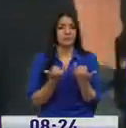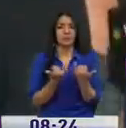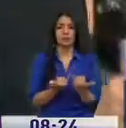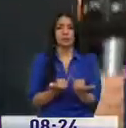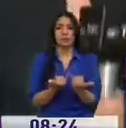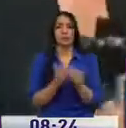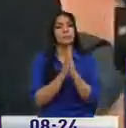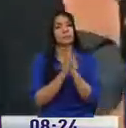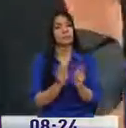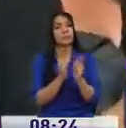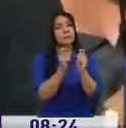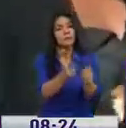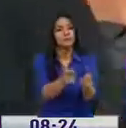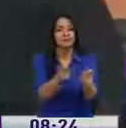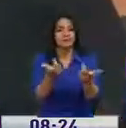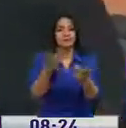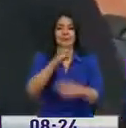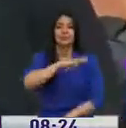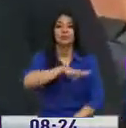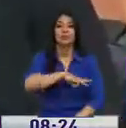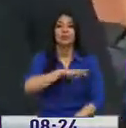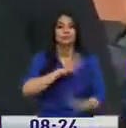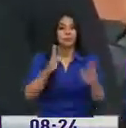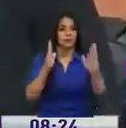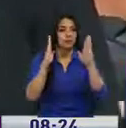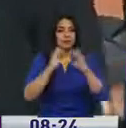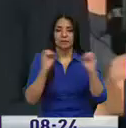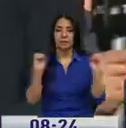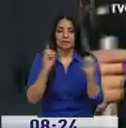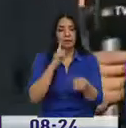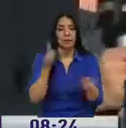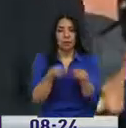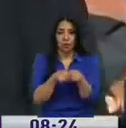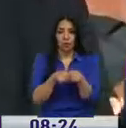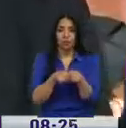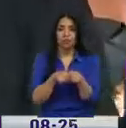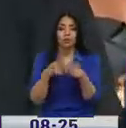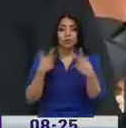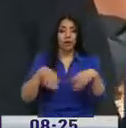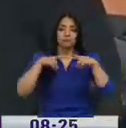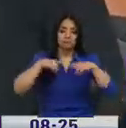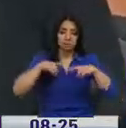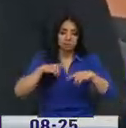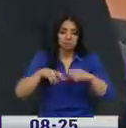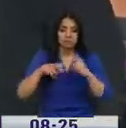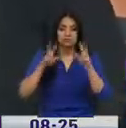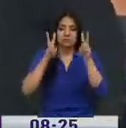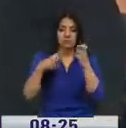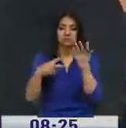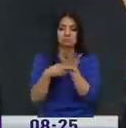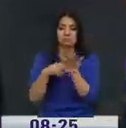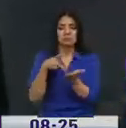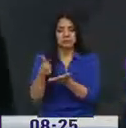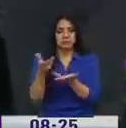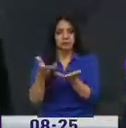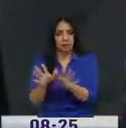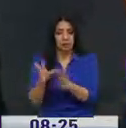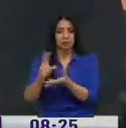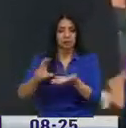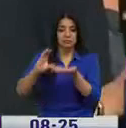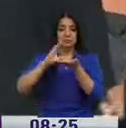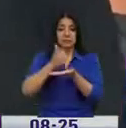su solicitud esta de respetar la tarifa que ya estaba estudiada y también que se les dé las compensaciones,